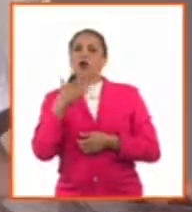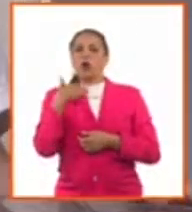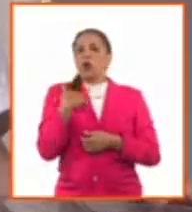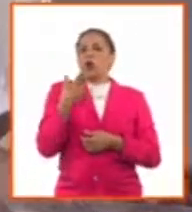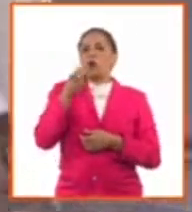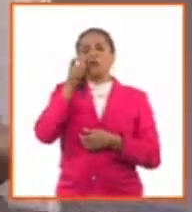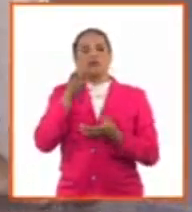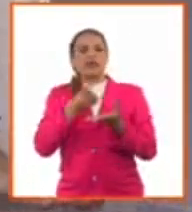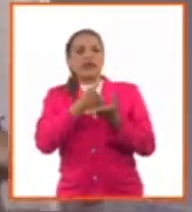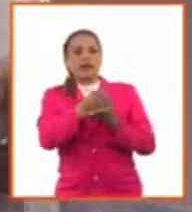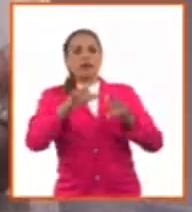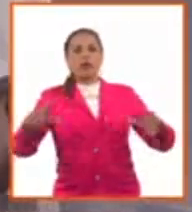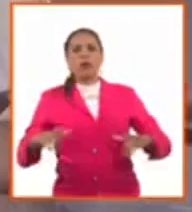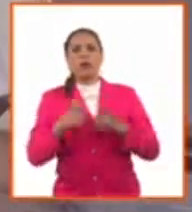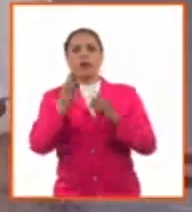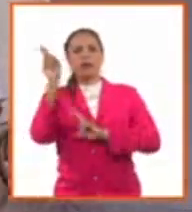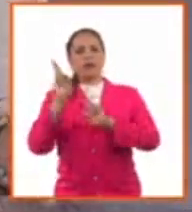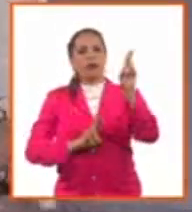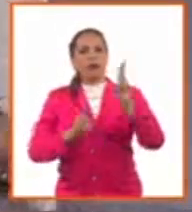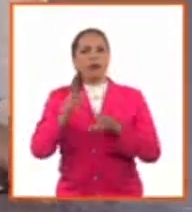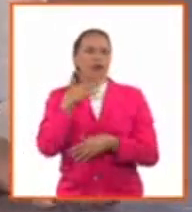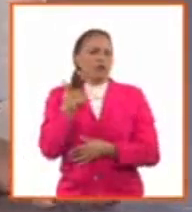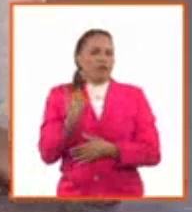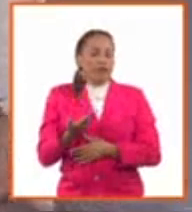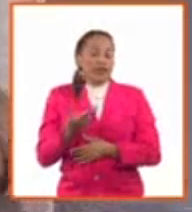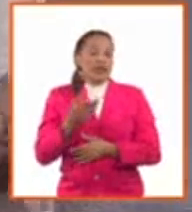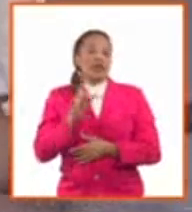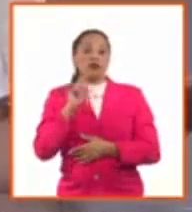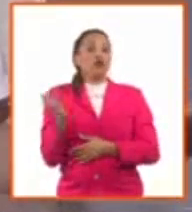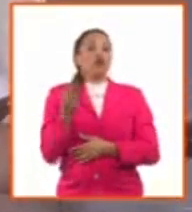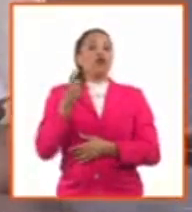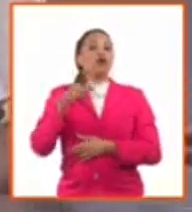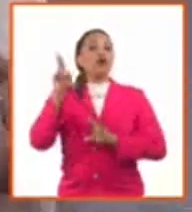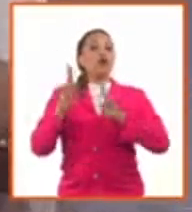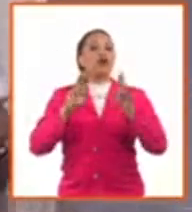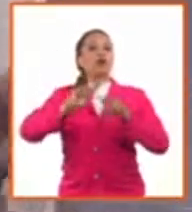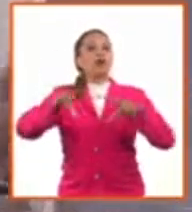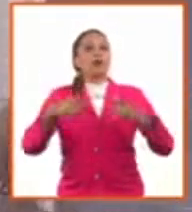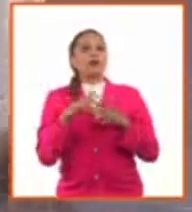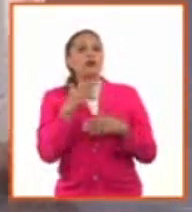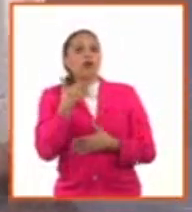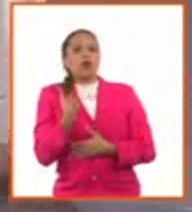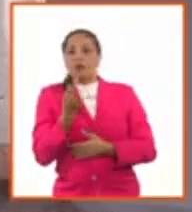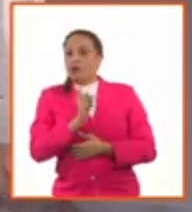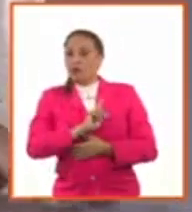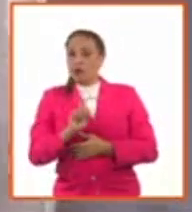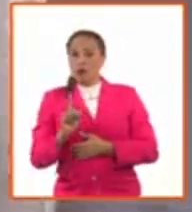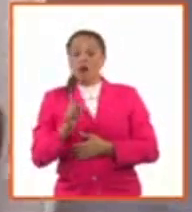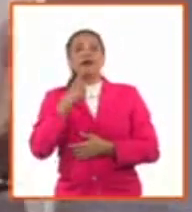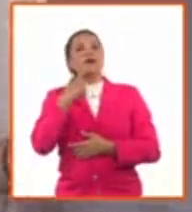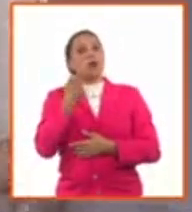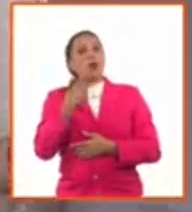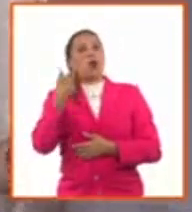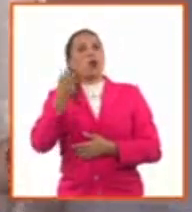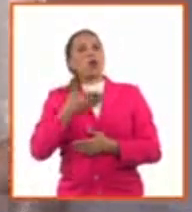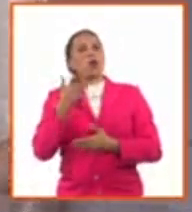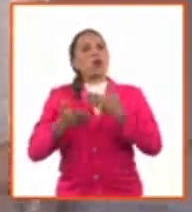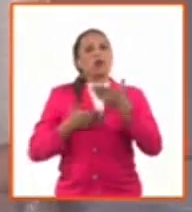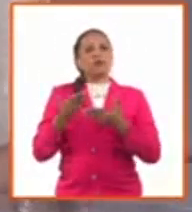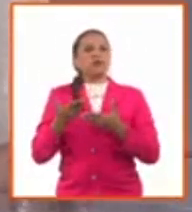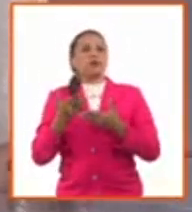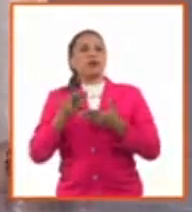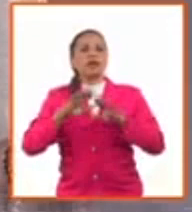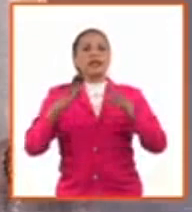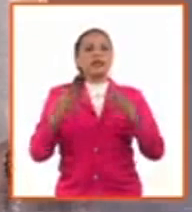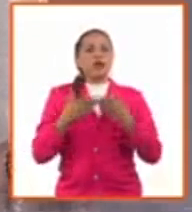han dado seguimiento al cumplimiento de los acuerdos. Y no solo cómo han dado cumplimiento, sino los ya cumplidos, cómo se les ha dado seguimiento para